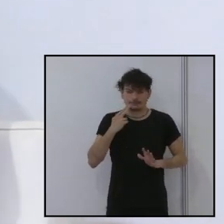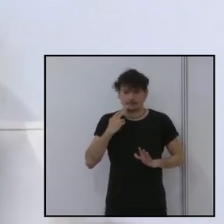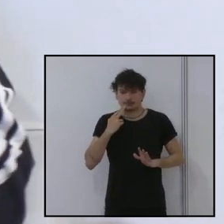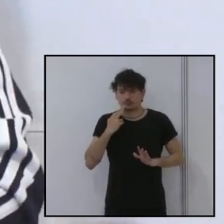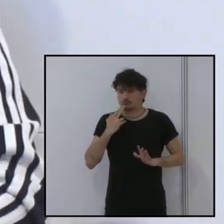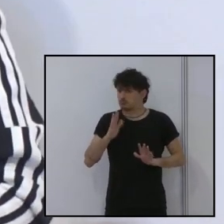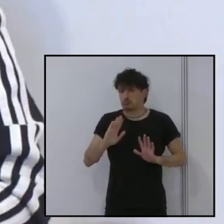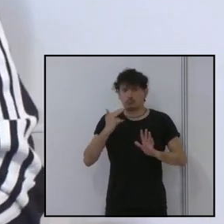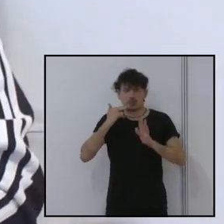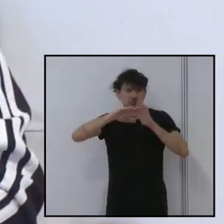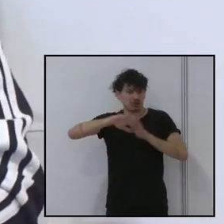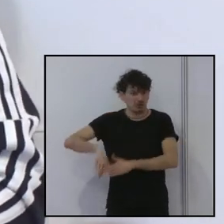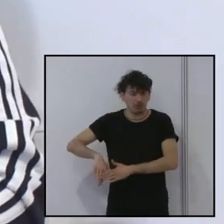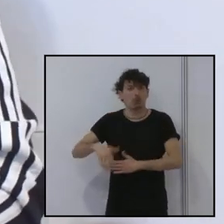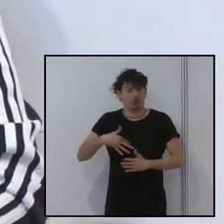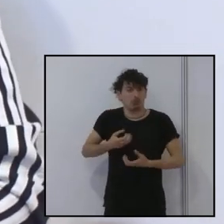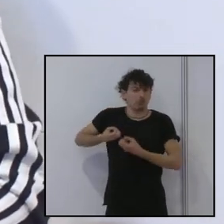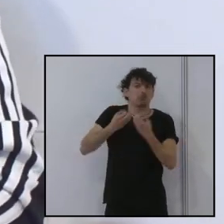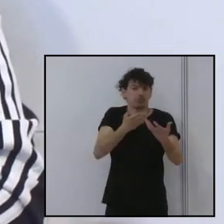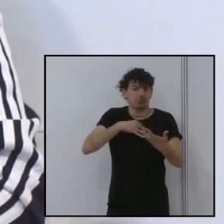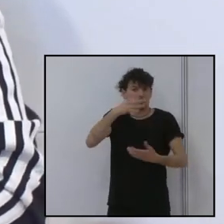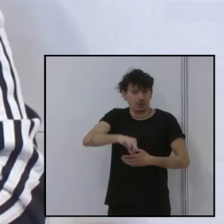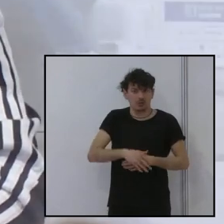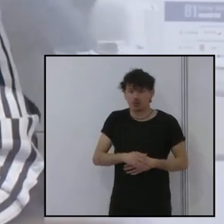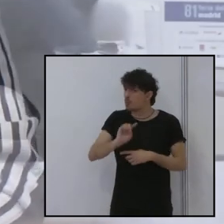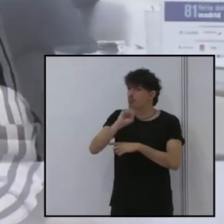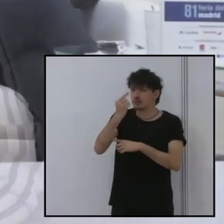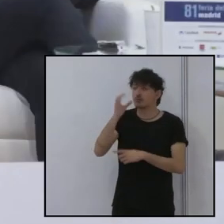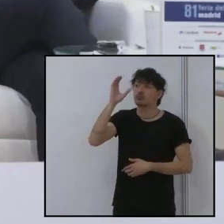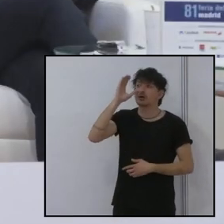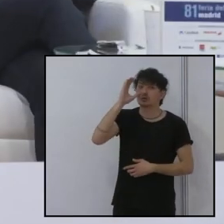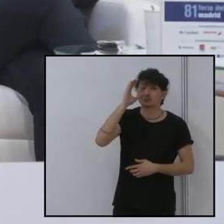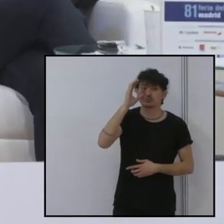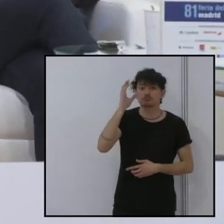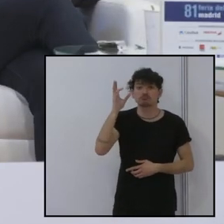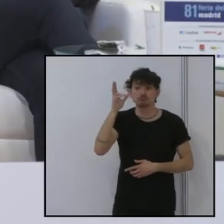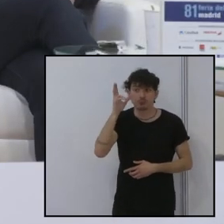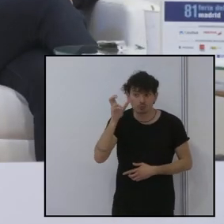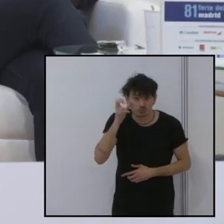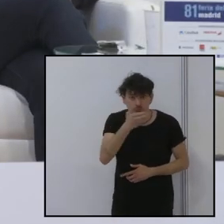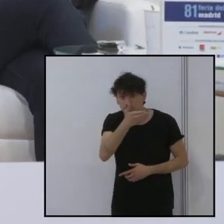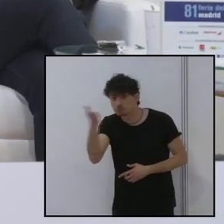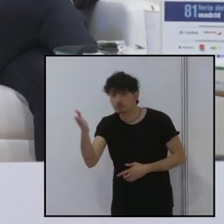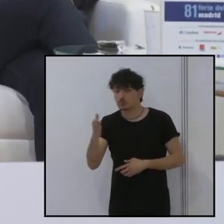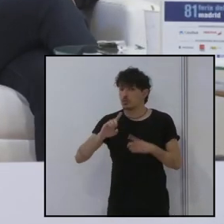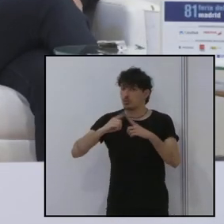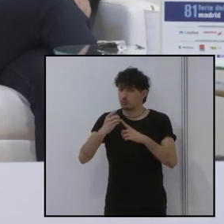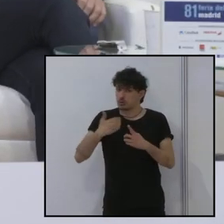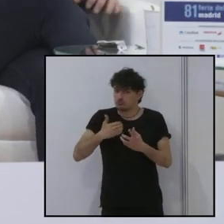primero aprender a escuchar y luego ya probablemente se abriría la puerta de, pues te lo cuento sin problema porque no hay etiqueta. Sí,